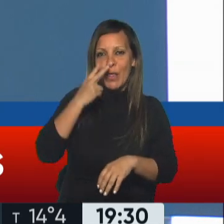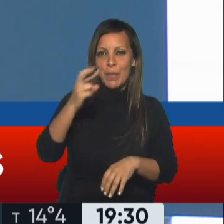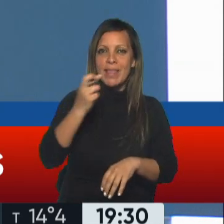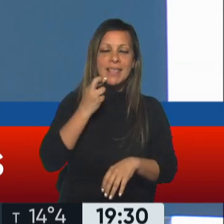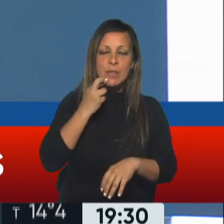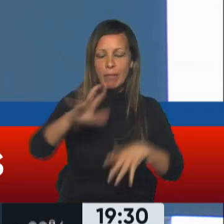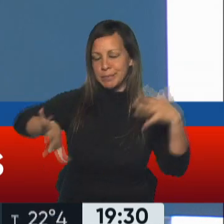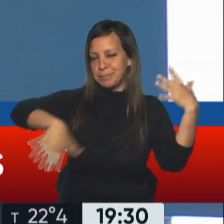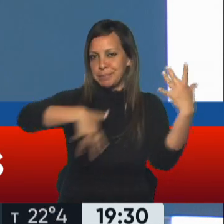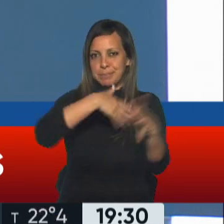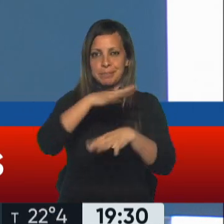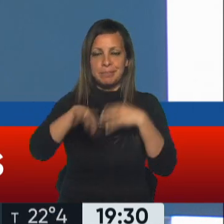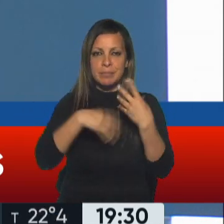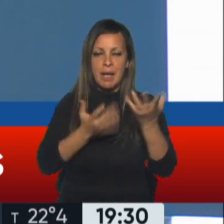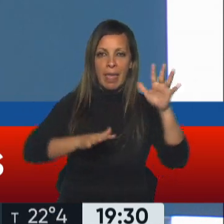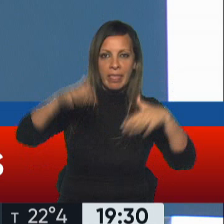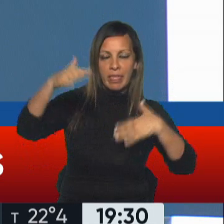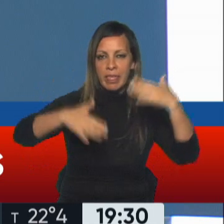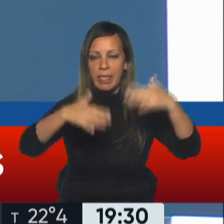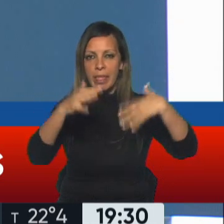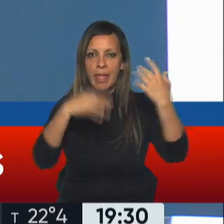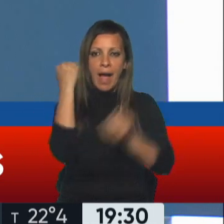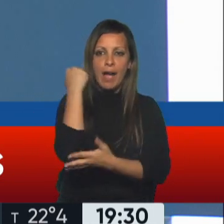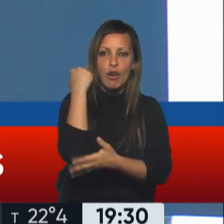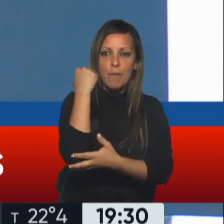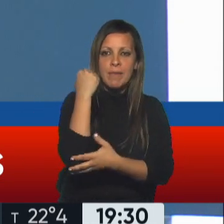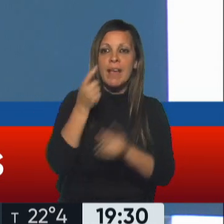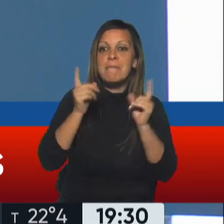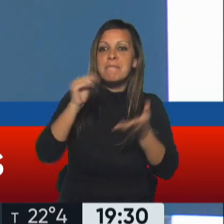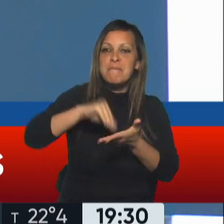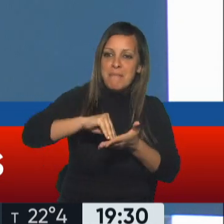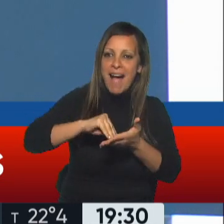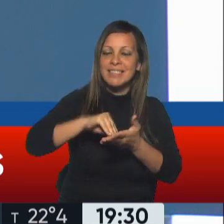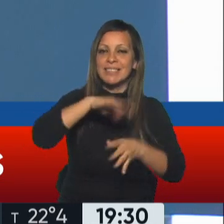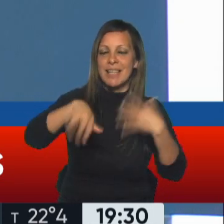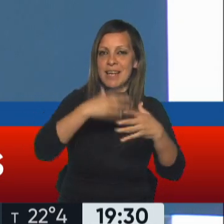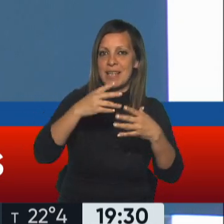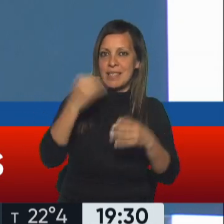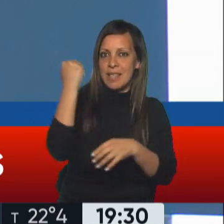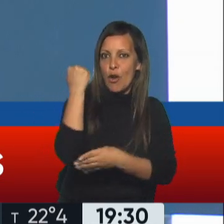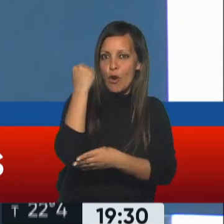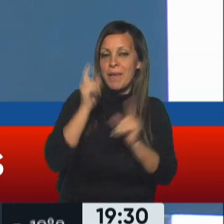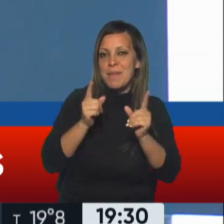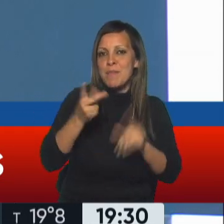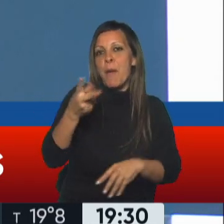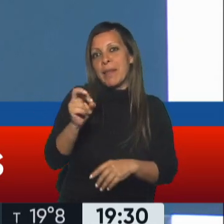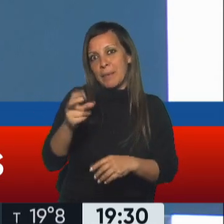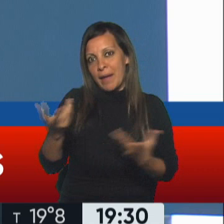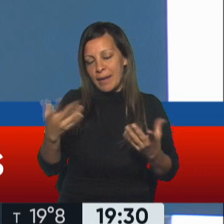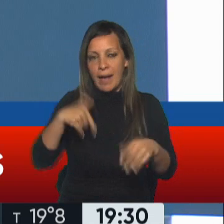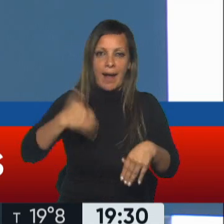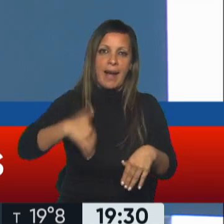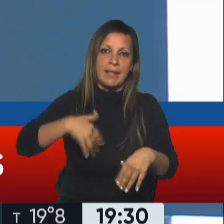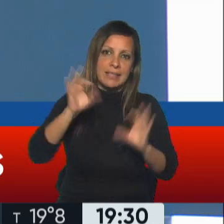una turbulencia financiera muy fuerte que, sumado a toda la crisis económica a nivel mundial que se vivió en 2020, que acá en Argentina